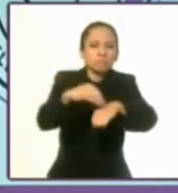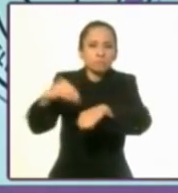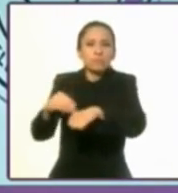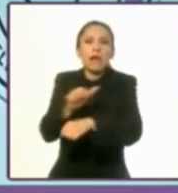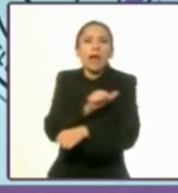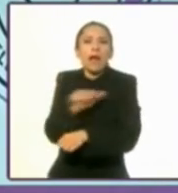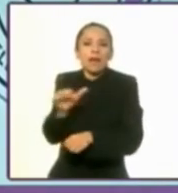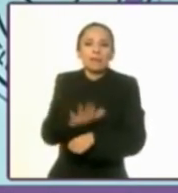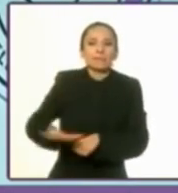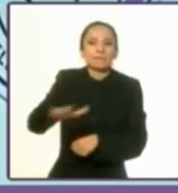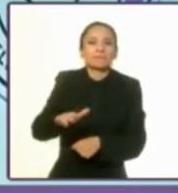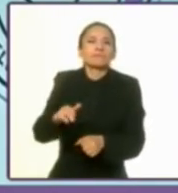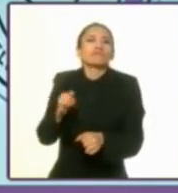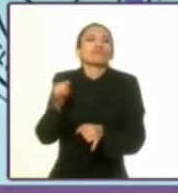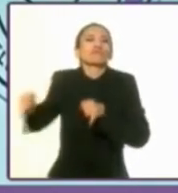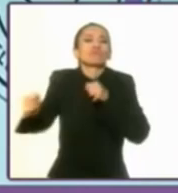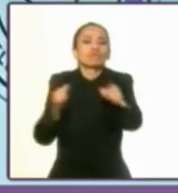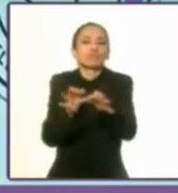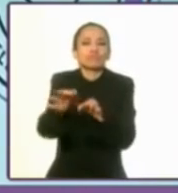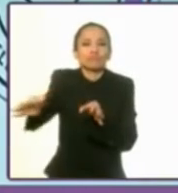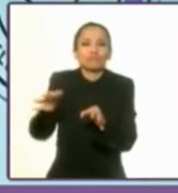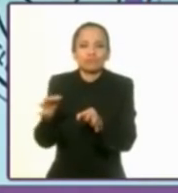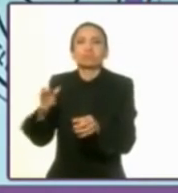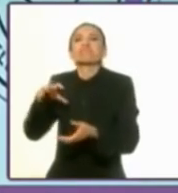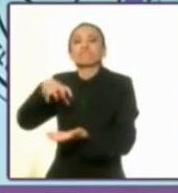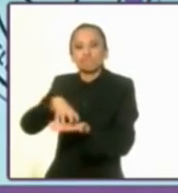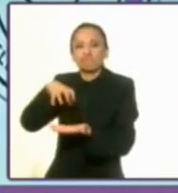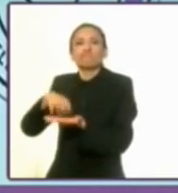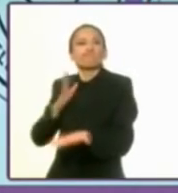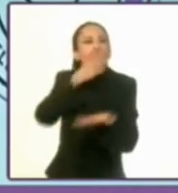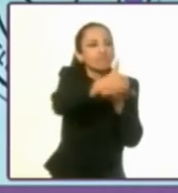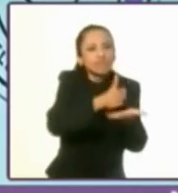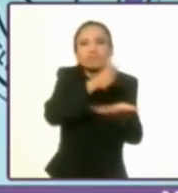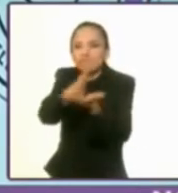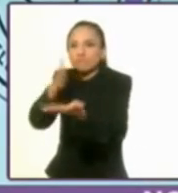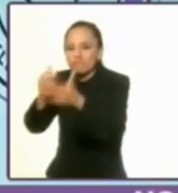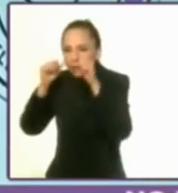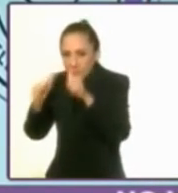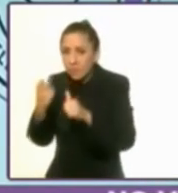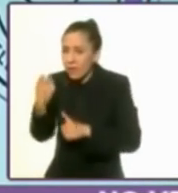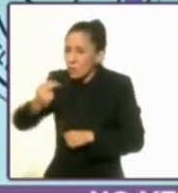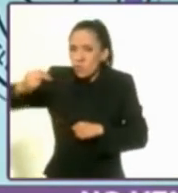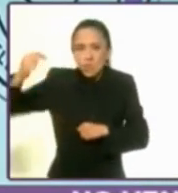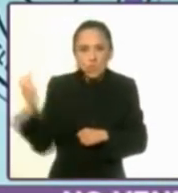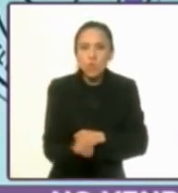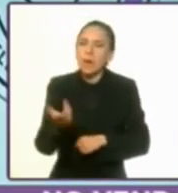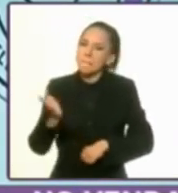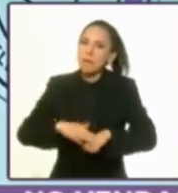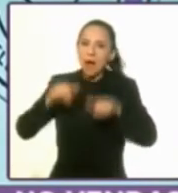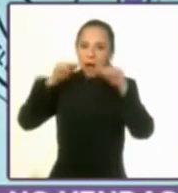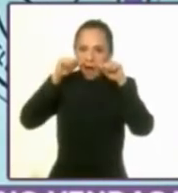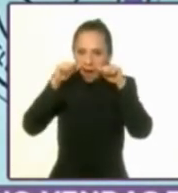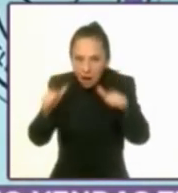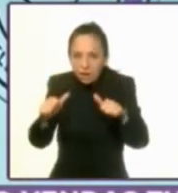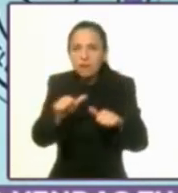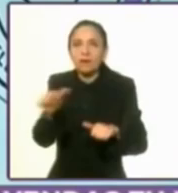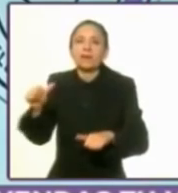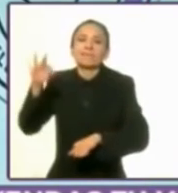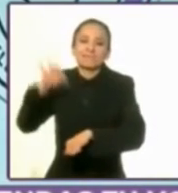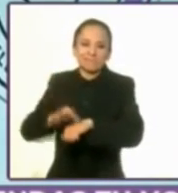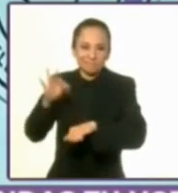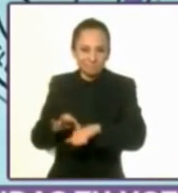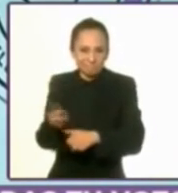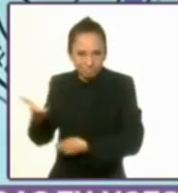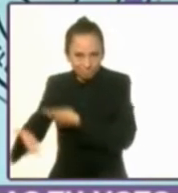a atender a la gente eso es lo que urge en materia de salud ampliar el acceso a la salud y